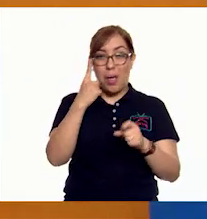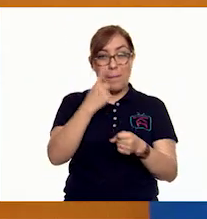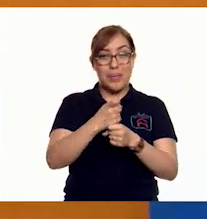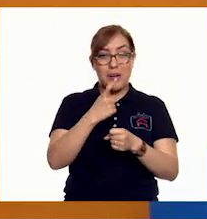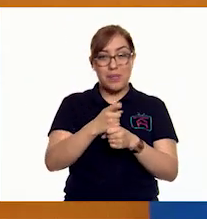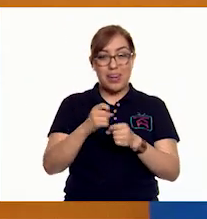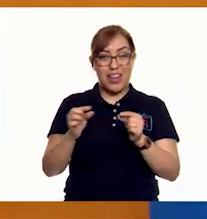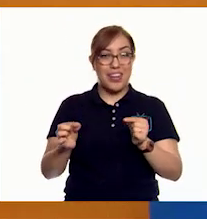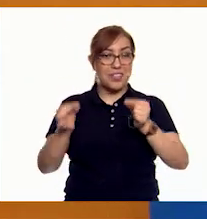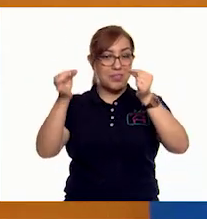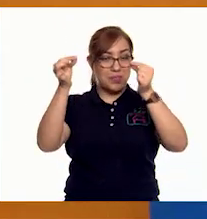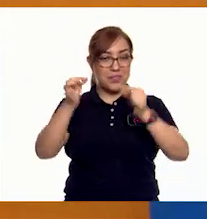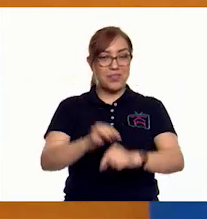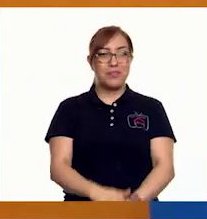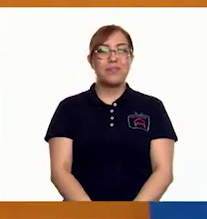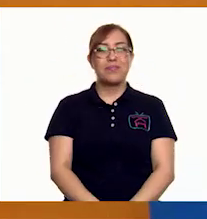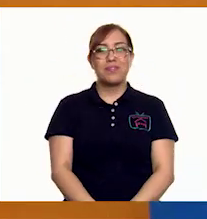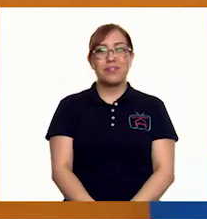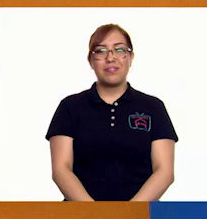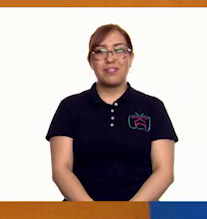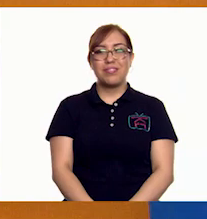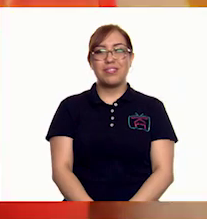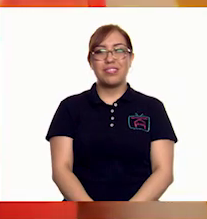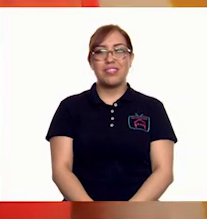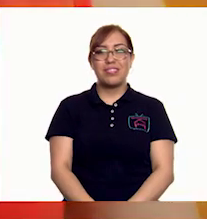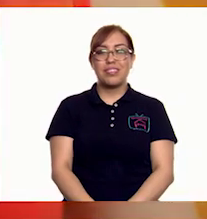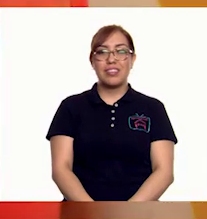salió se trata de...